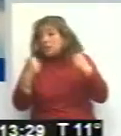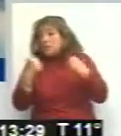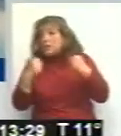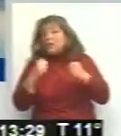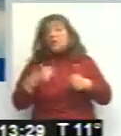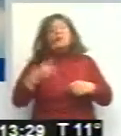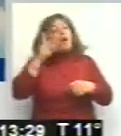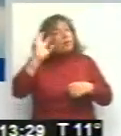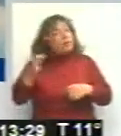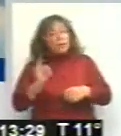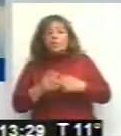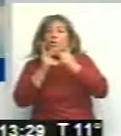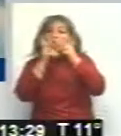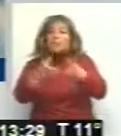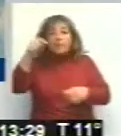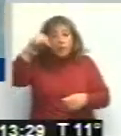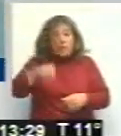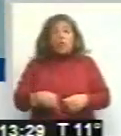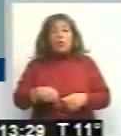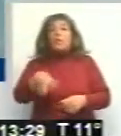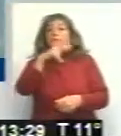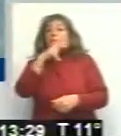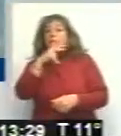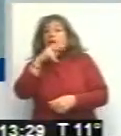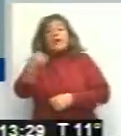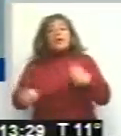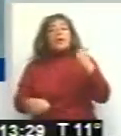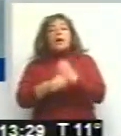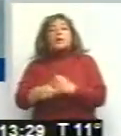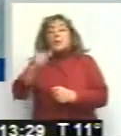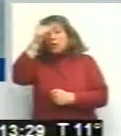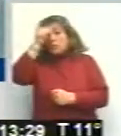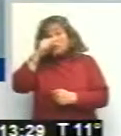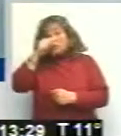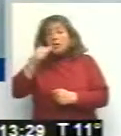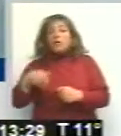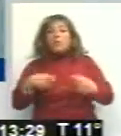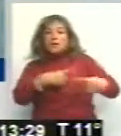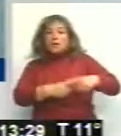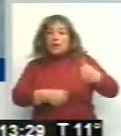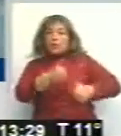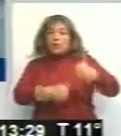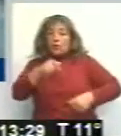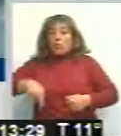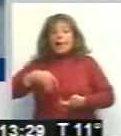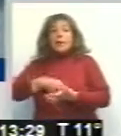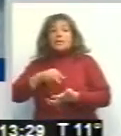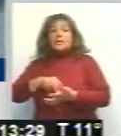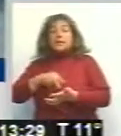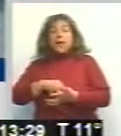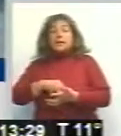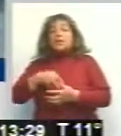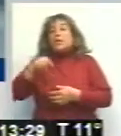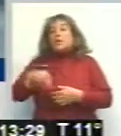que contarles que desde hoy, viernes y hasta el día domingo, se va a estar disputando en nuestra ciudad lo que tiene que ver con